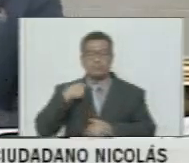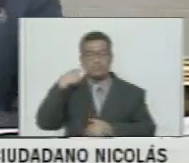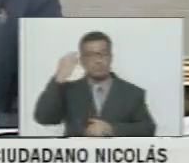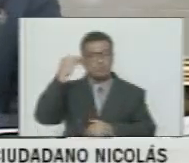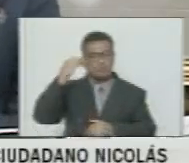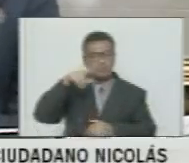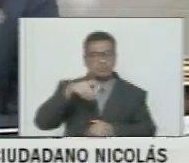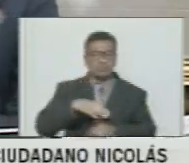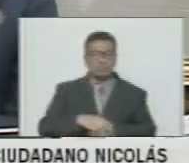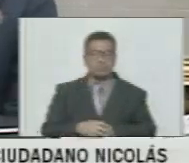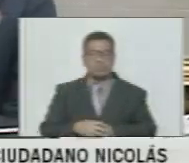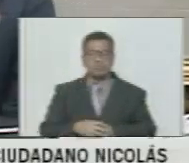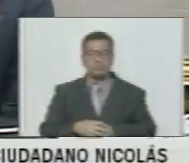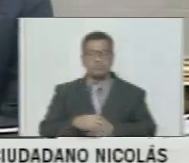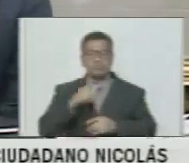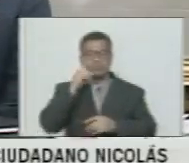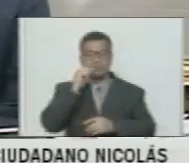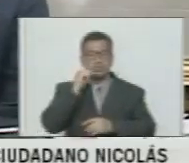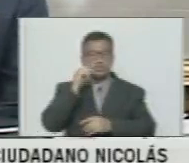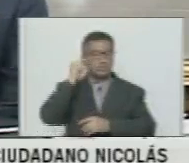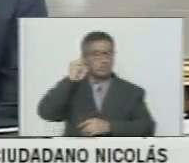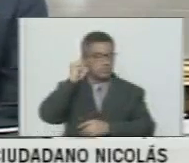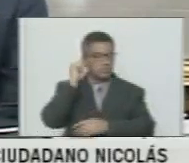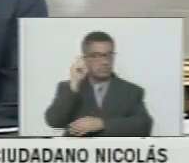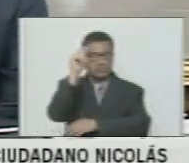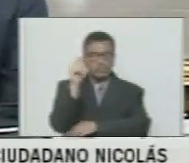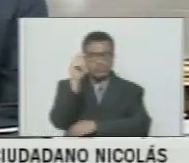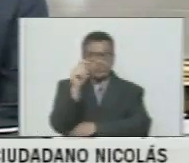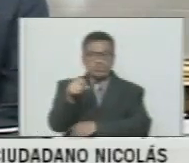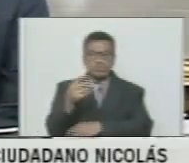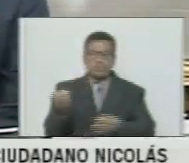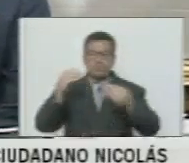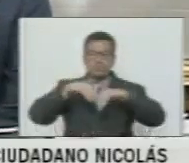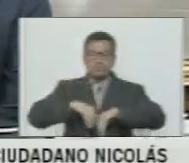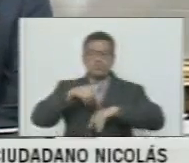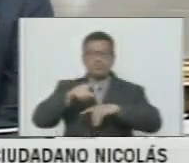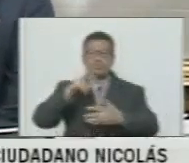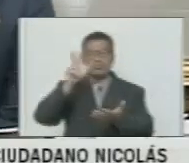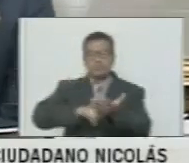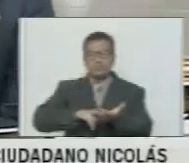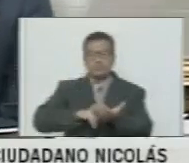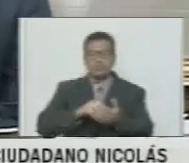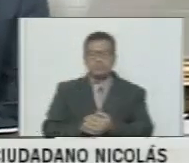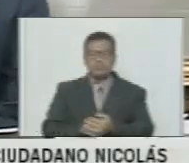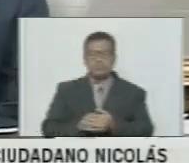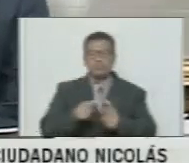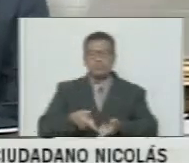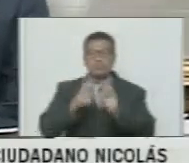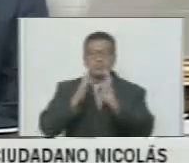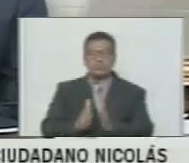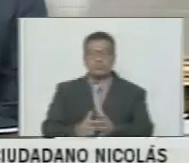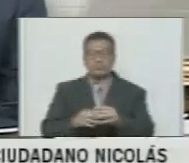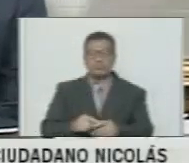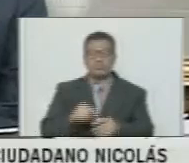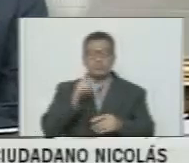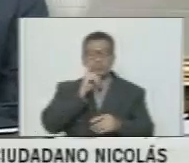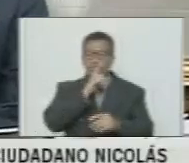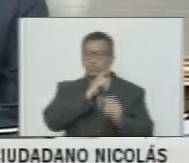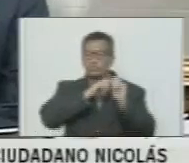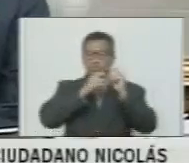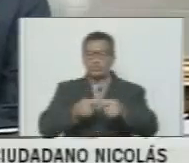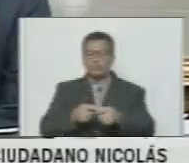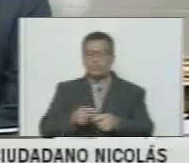En consideración, las ciudadanas diputadas y diputados que estén de acuerdo con aprobar la autorización